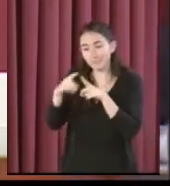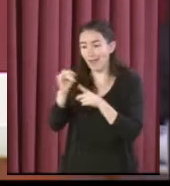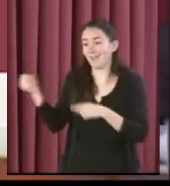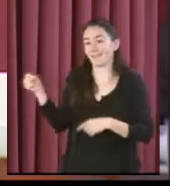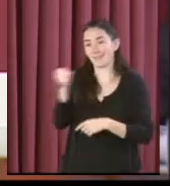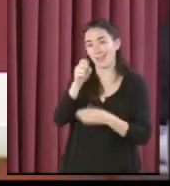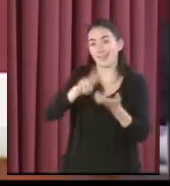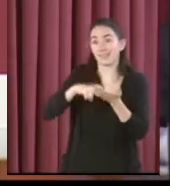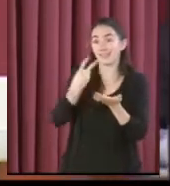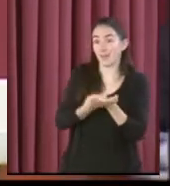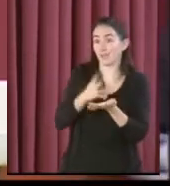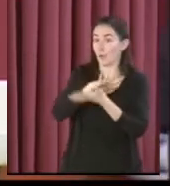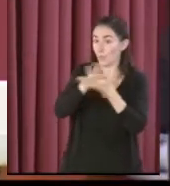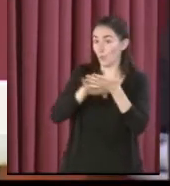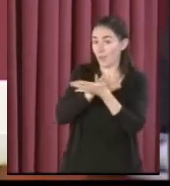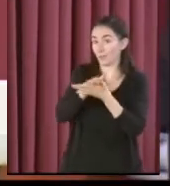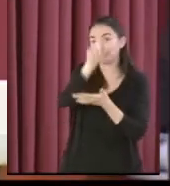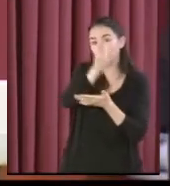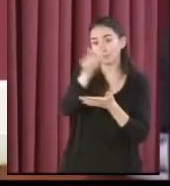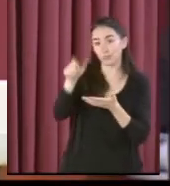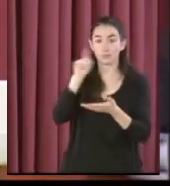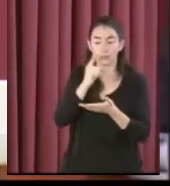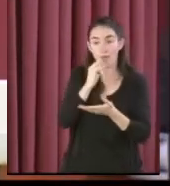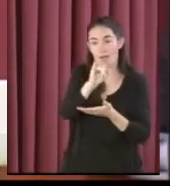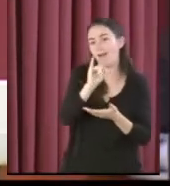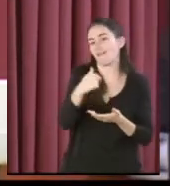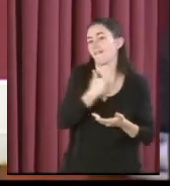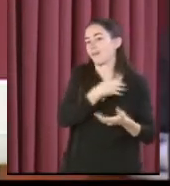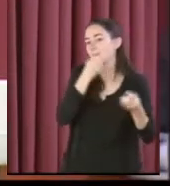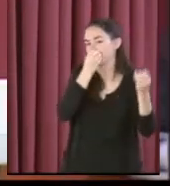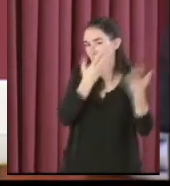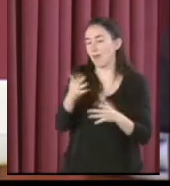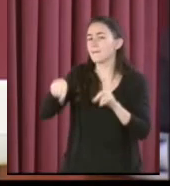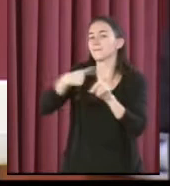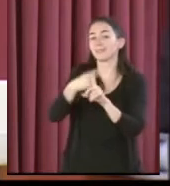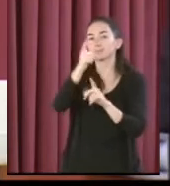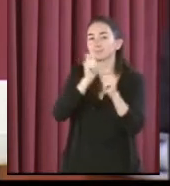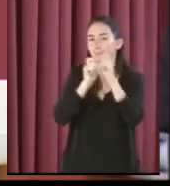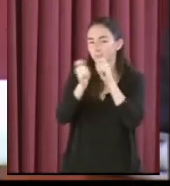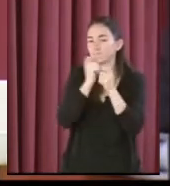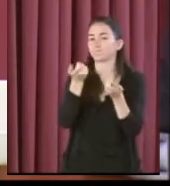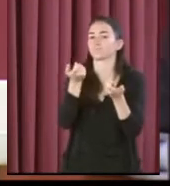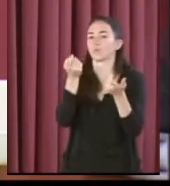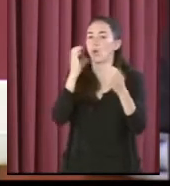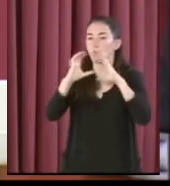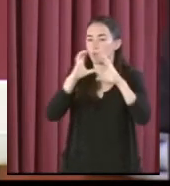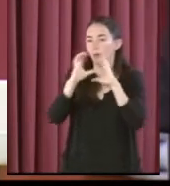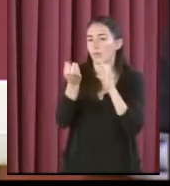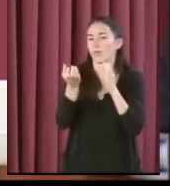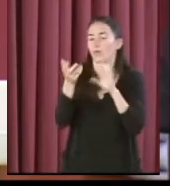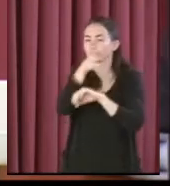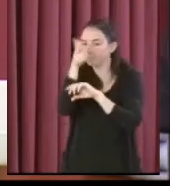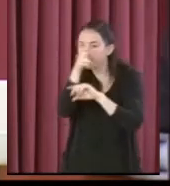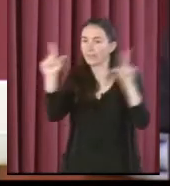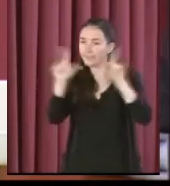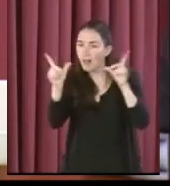aprovecho además la ocasión para saludar a los medios de comunicación, que son nuestro nexo imprescindible para